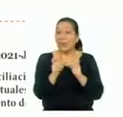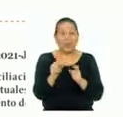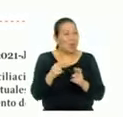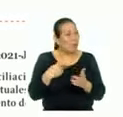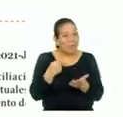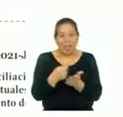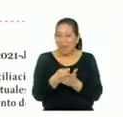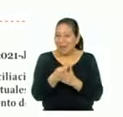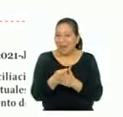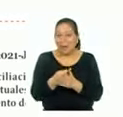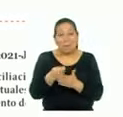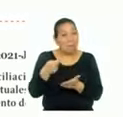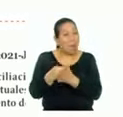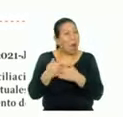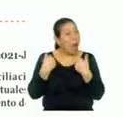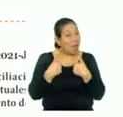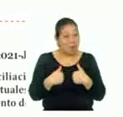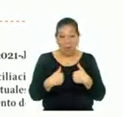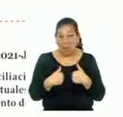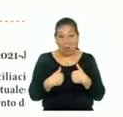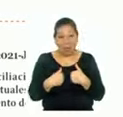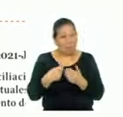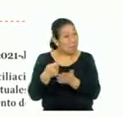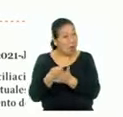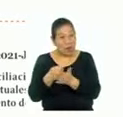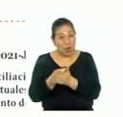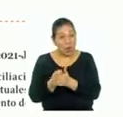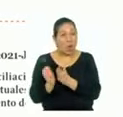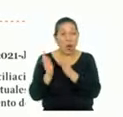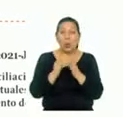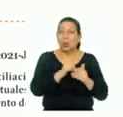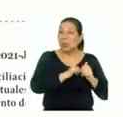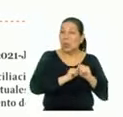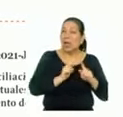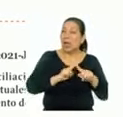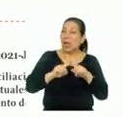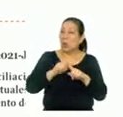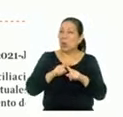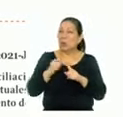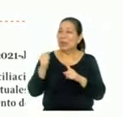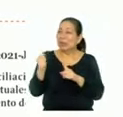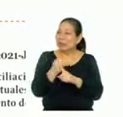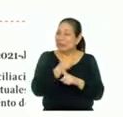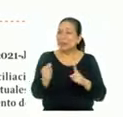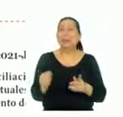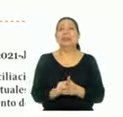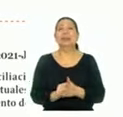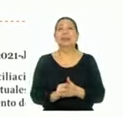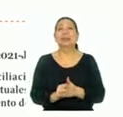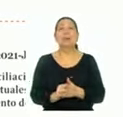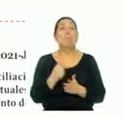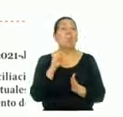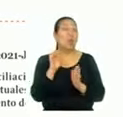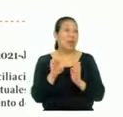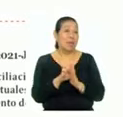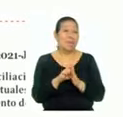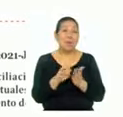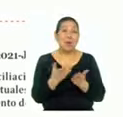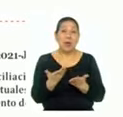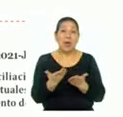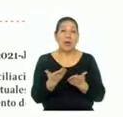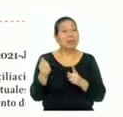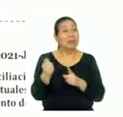pueden pagar un defensor, un abogado defensor, y aquellas personas que sufren distintos tipos de violencia, ¿no? El caso más saltante tiene